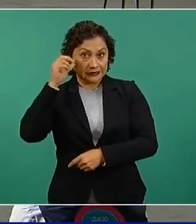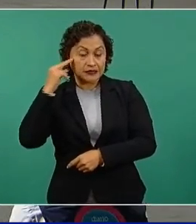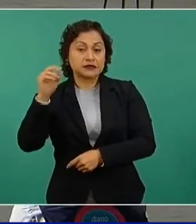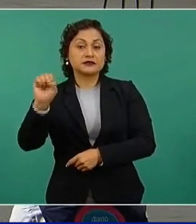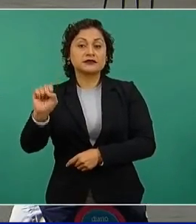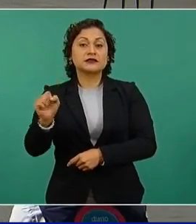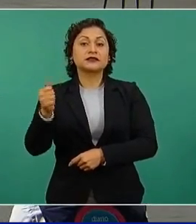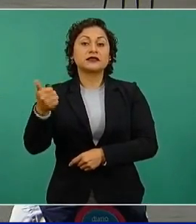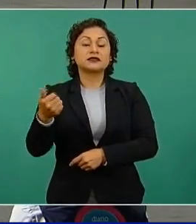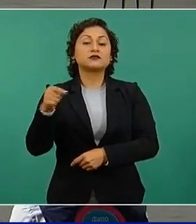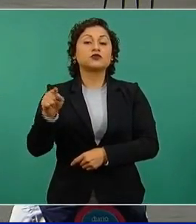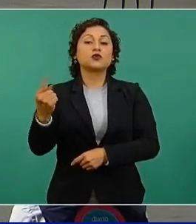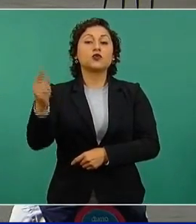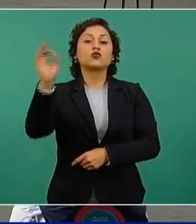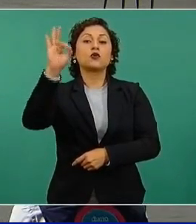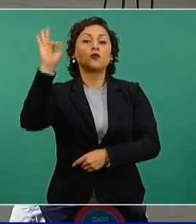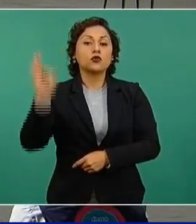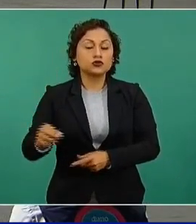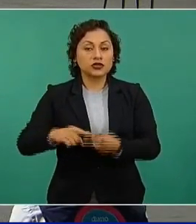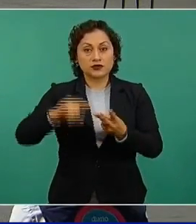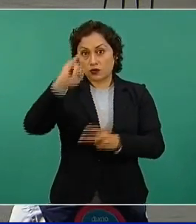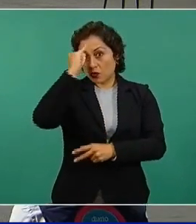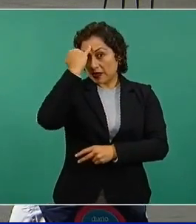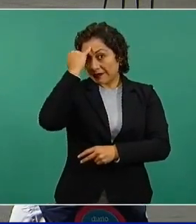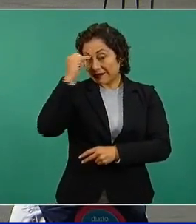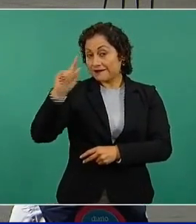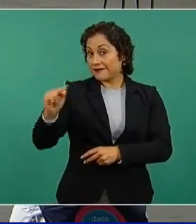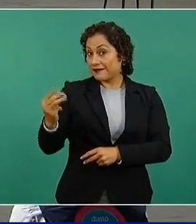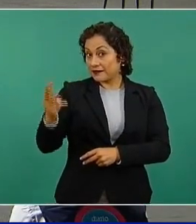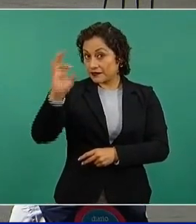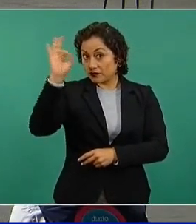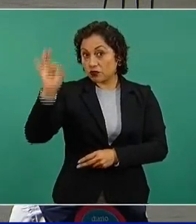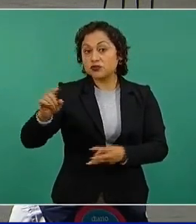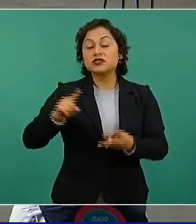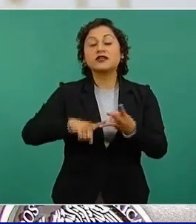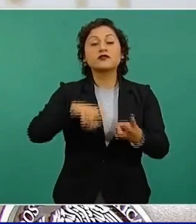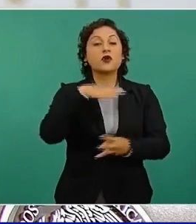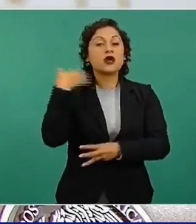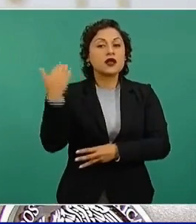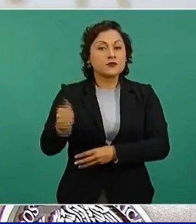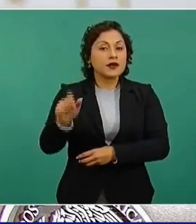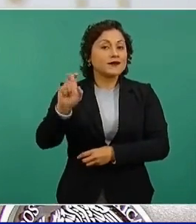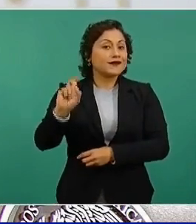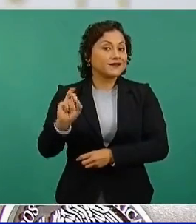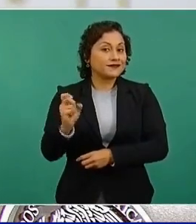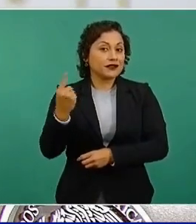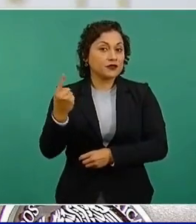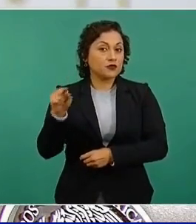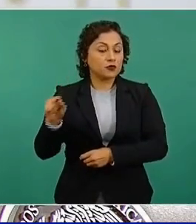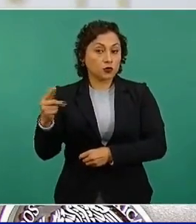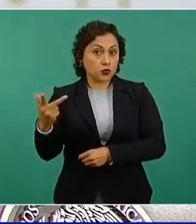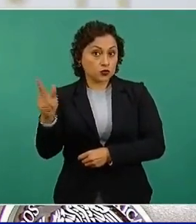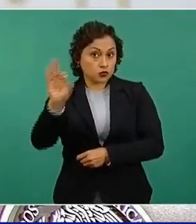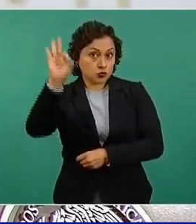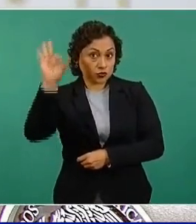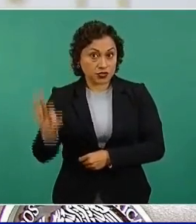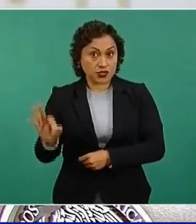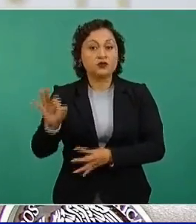66.1% del carbón, India del 73%, Alemania del